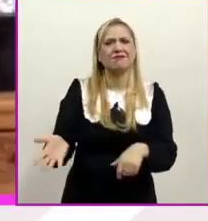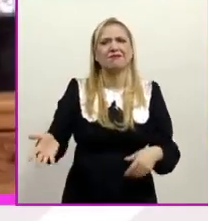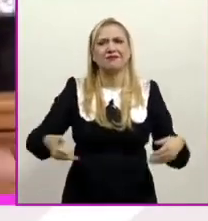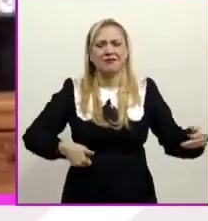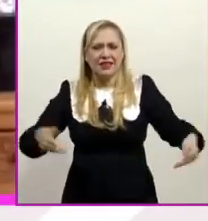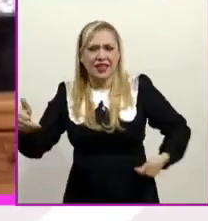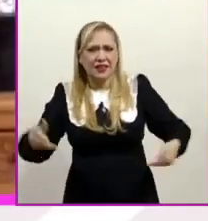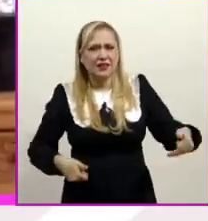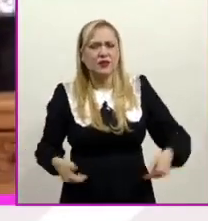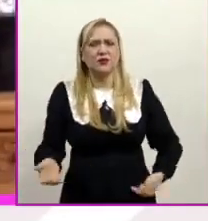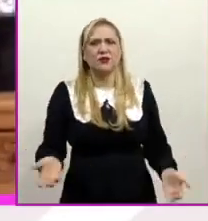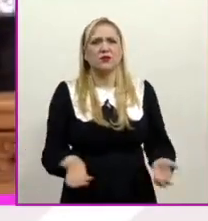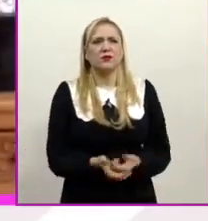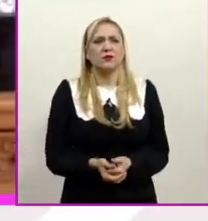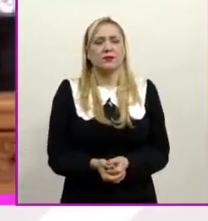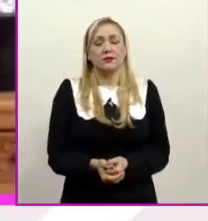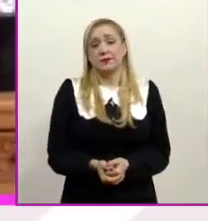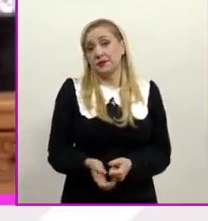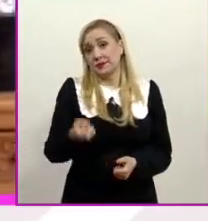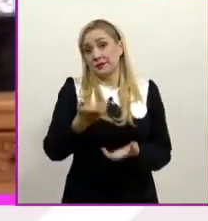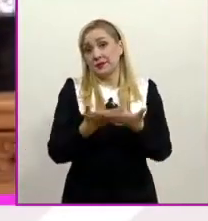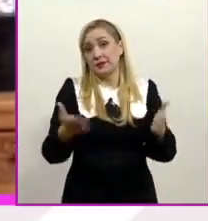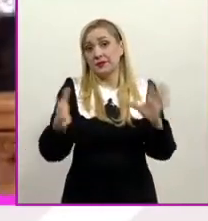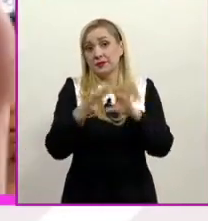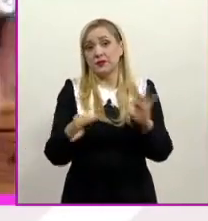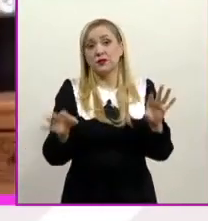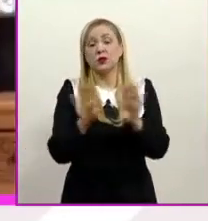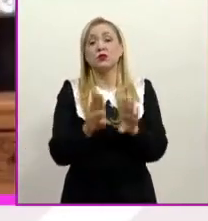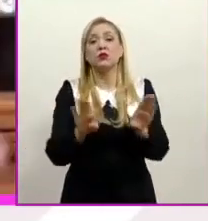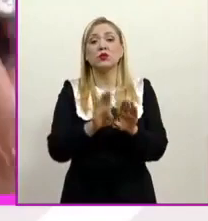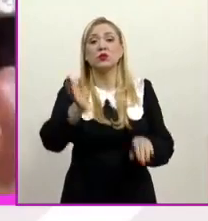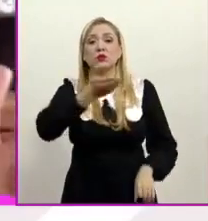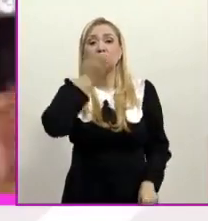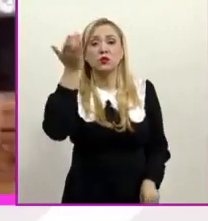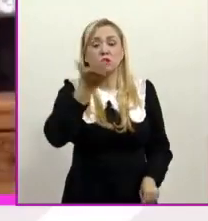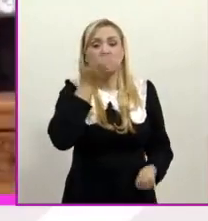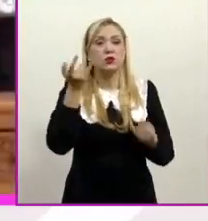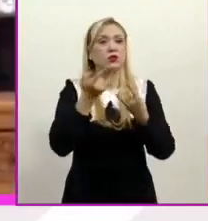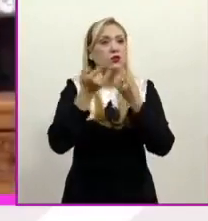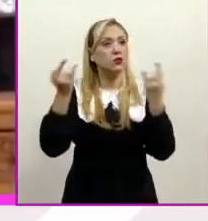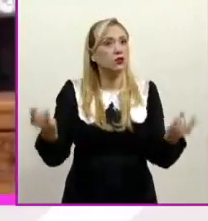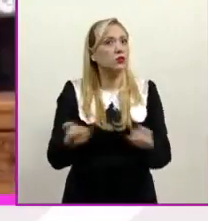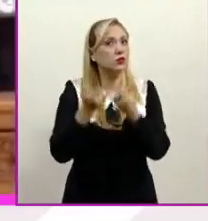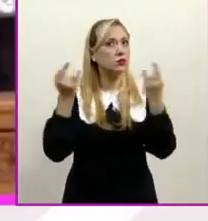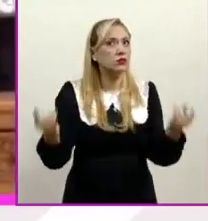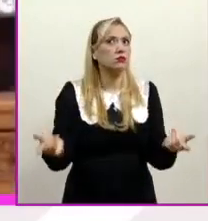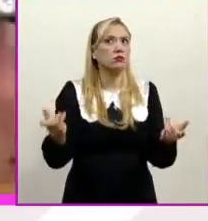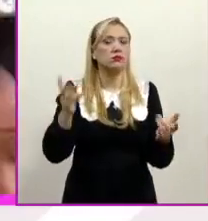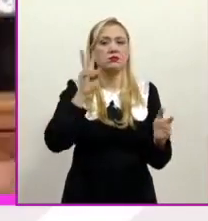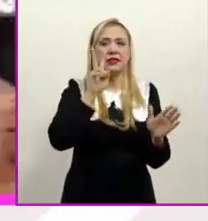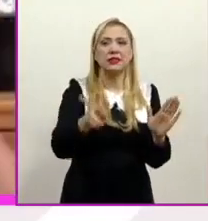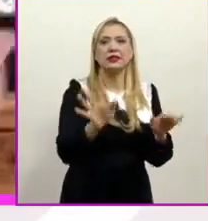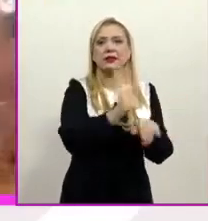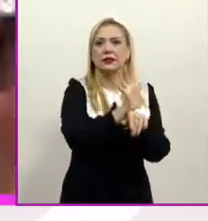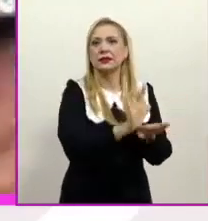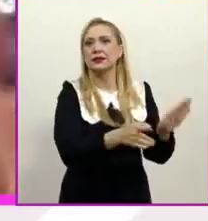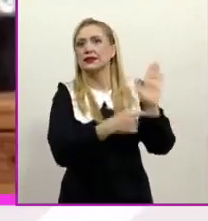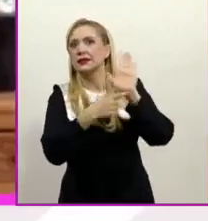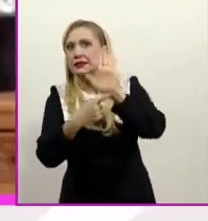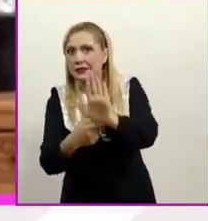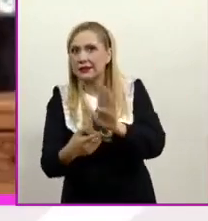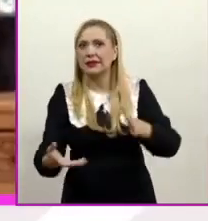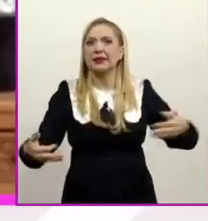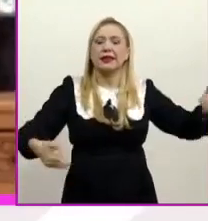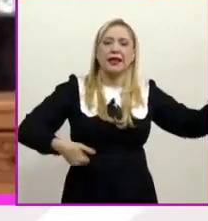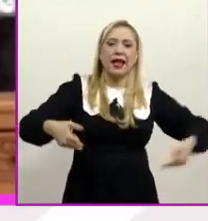teatro. Y bueno, pues estábamos hablando justo de cómo estas narrativas, cómo estas historias que se cuentan en las pantallas